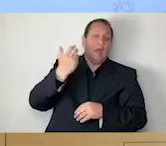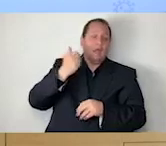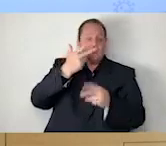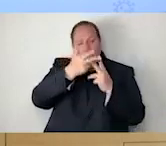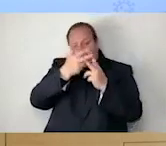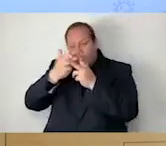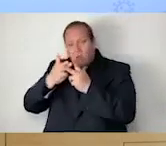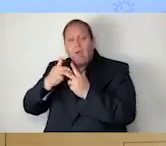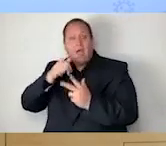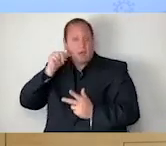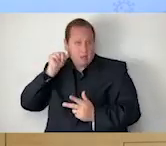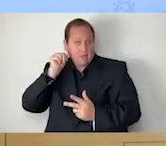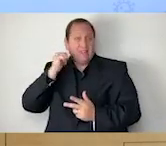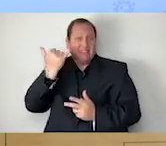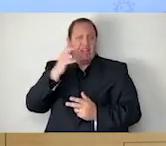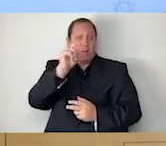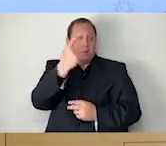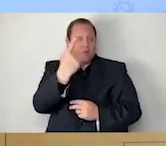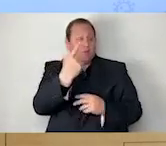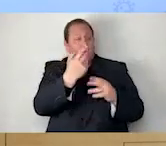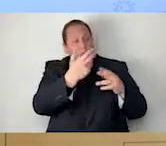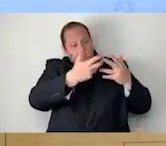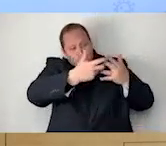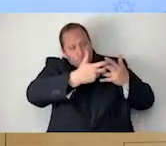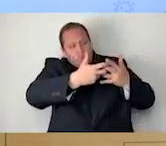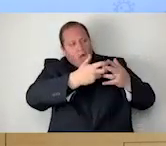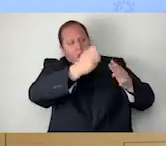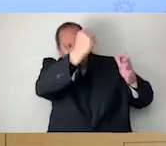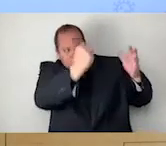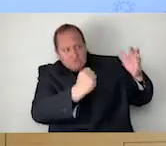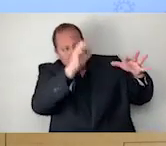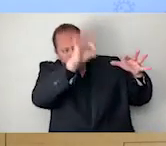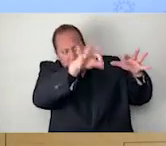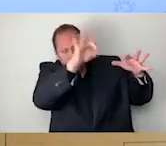y 21 máquinas tragamonedas detectadas